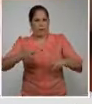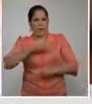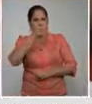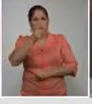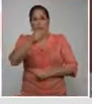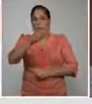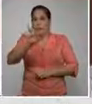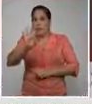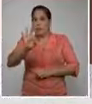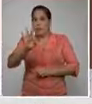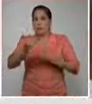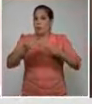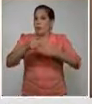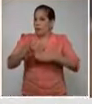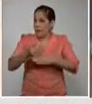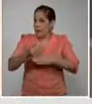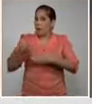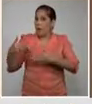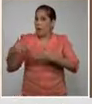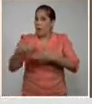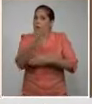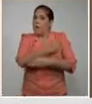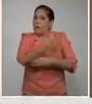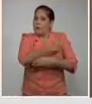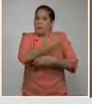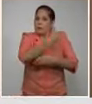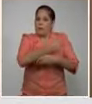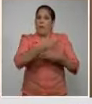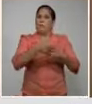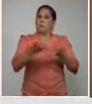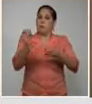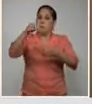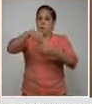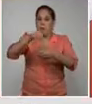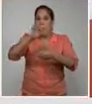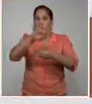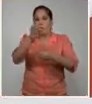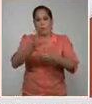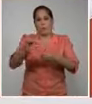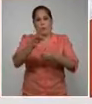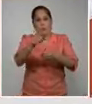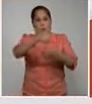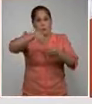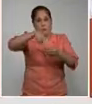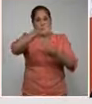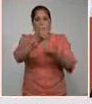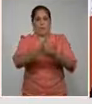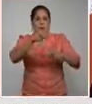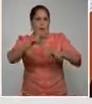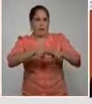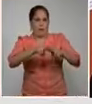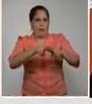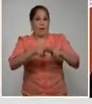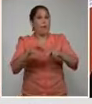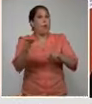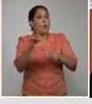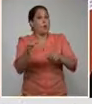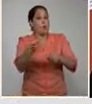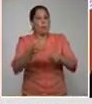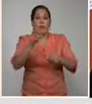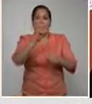18 jornadas, 18 días de vacunación, conseguimos involucrar 8 municipios de la capital. Dentro de esos 8 municipios,